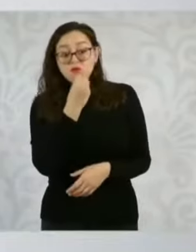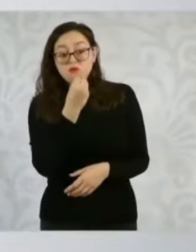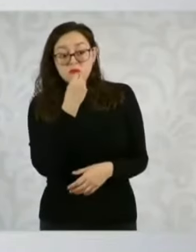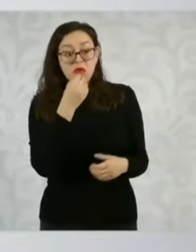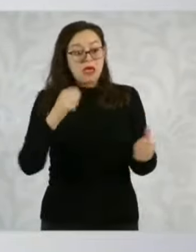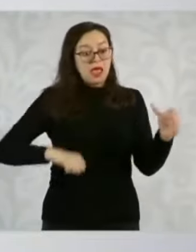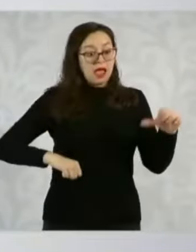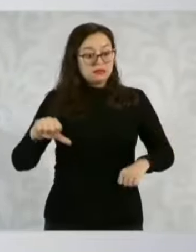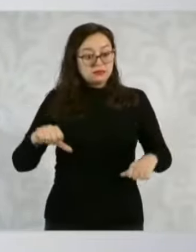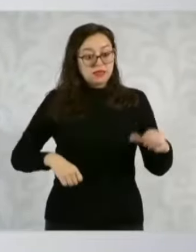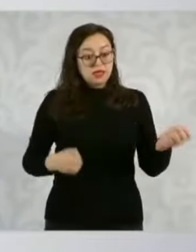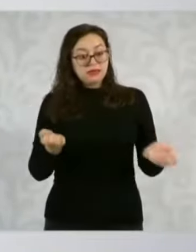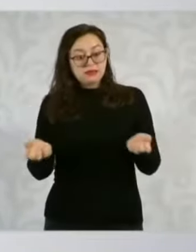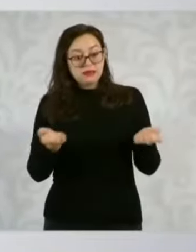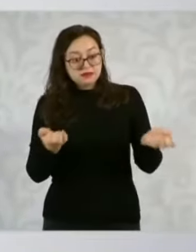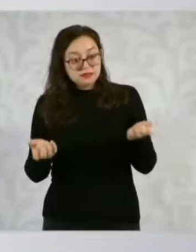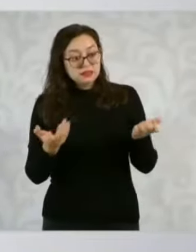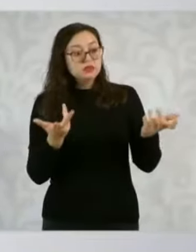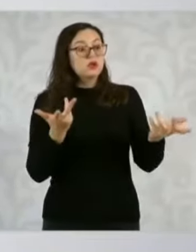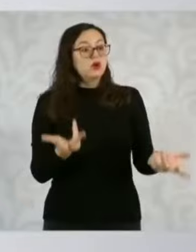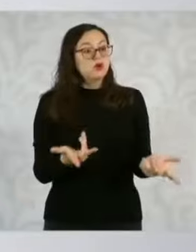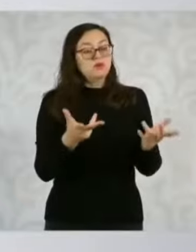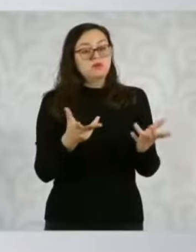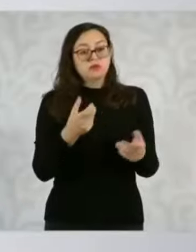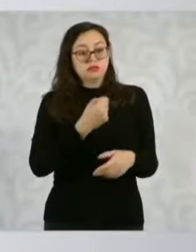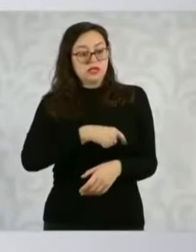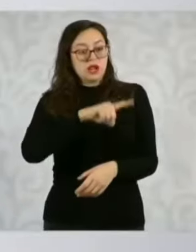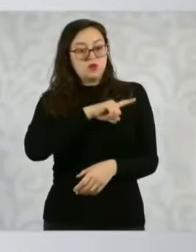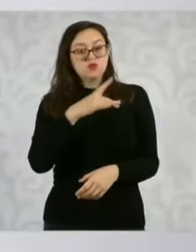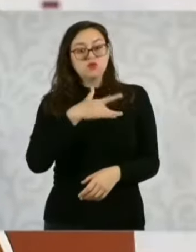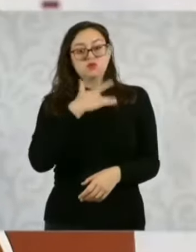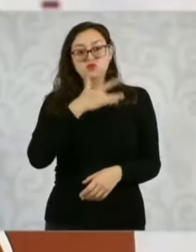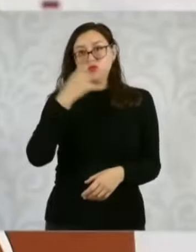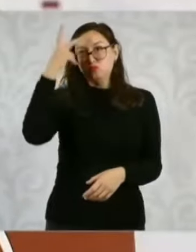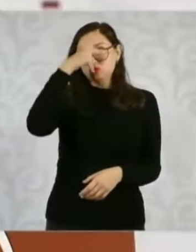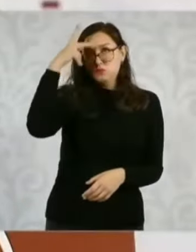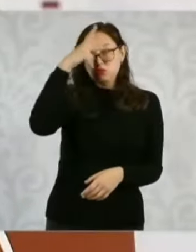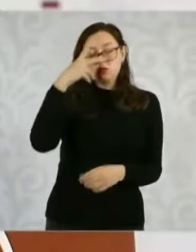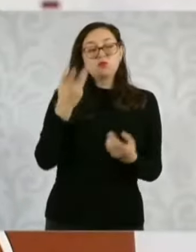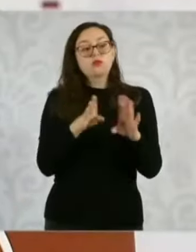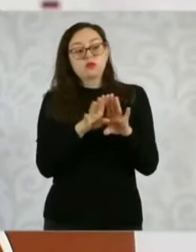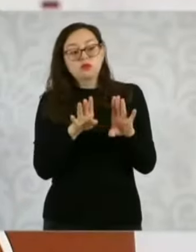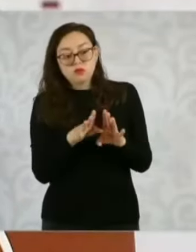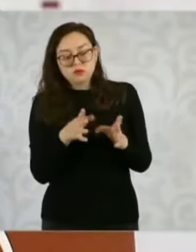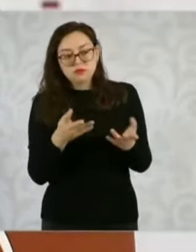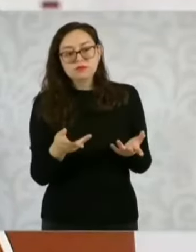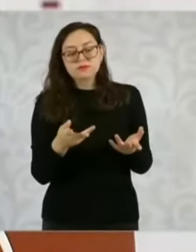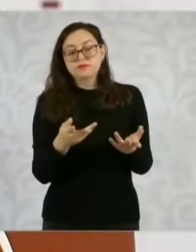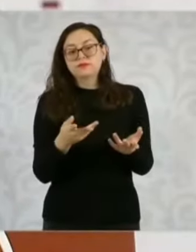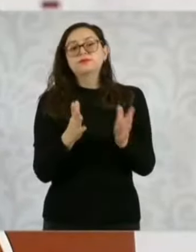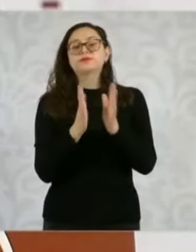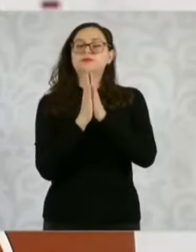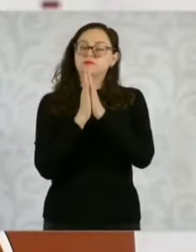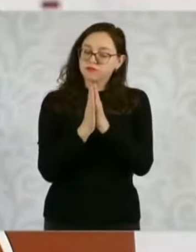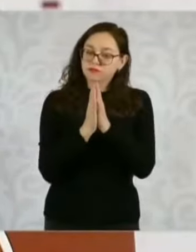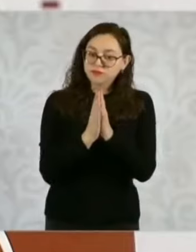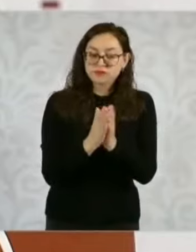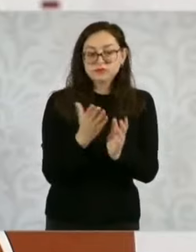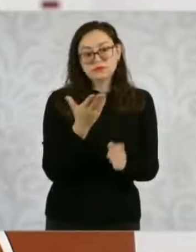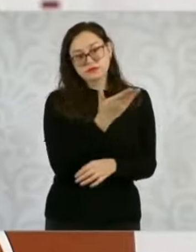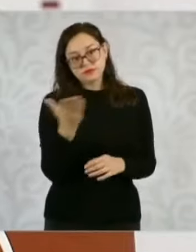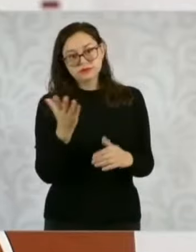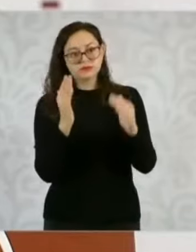actividad física y salud emocional. Y les vamos a pedir a las personas que nos esperen en su casa. Como saben, los